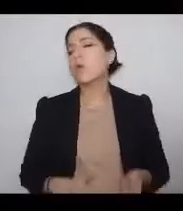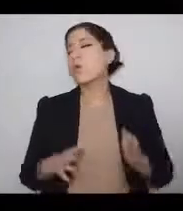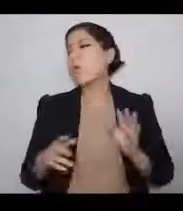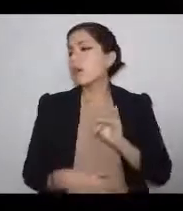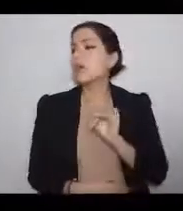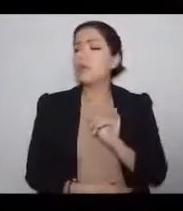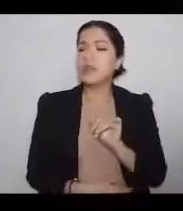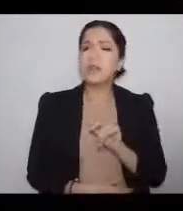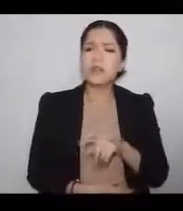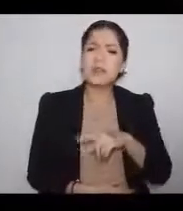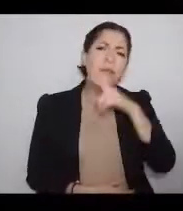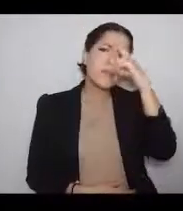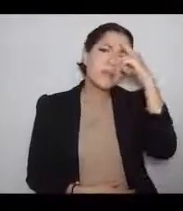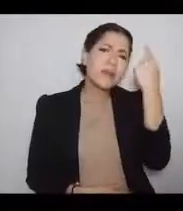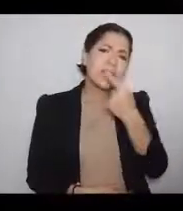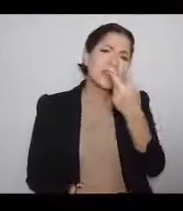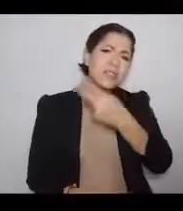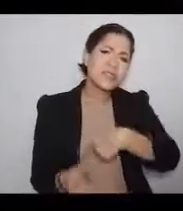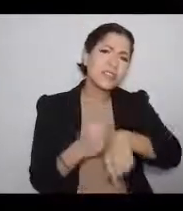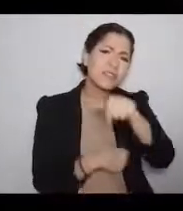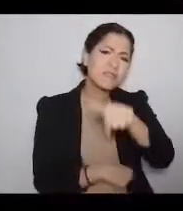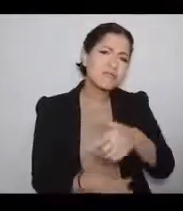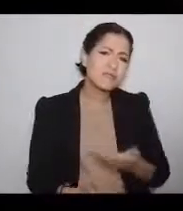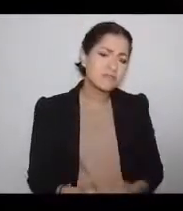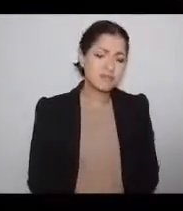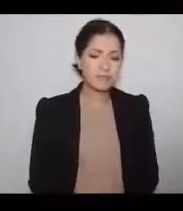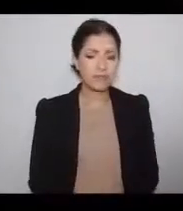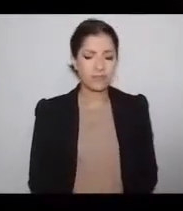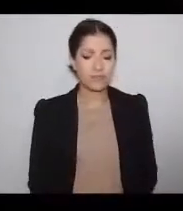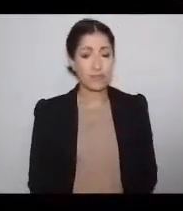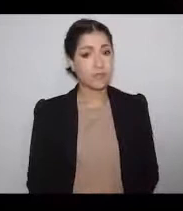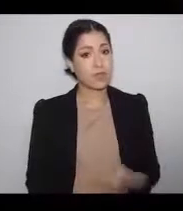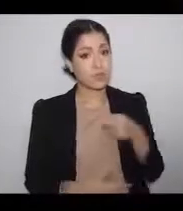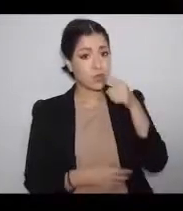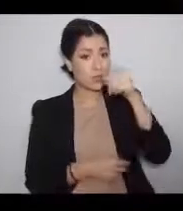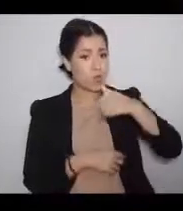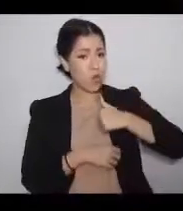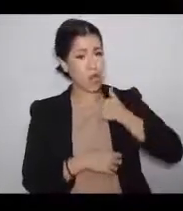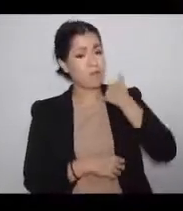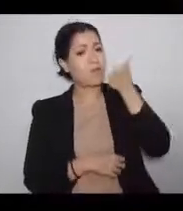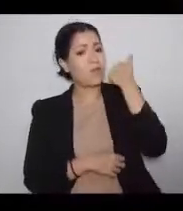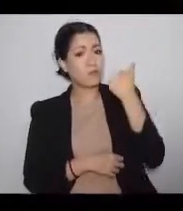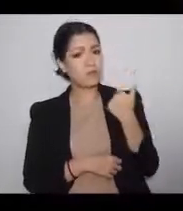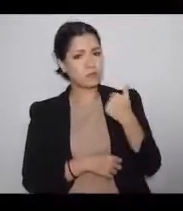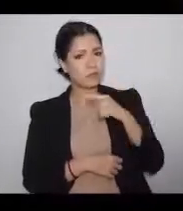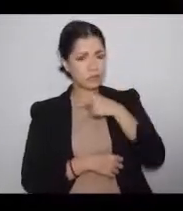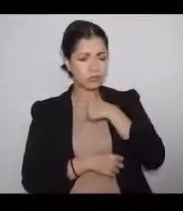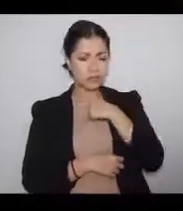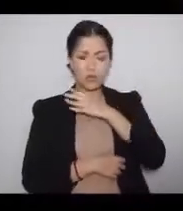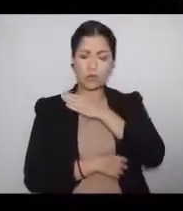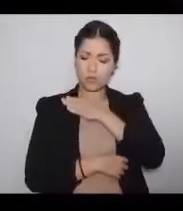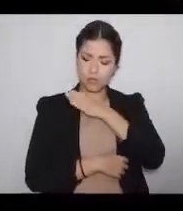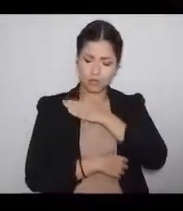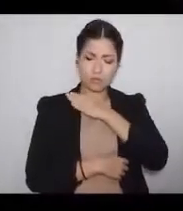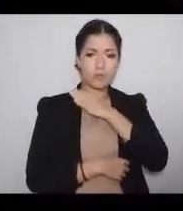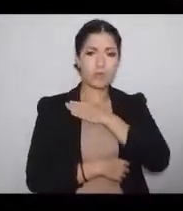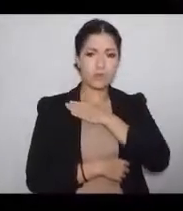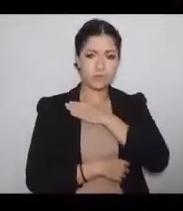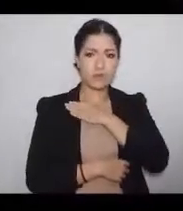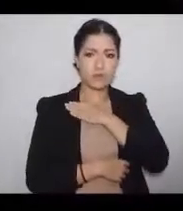¿Y para qué estoy aquí? Abusa de mi generosidad y de mi